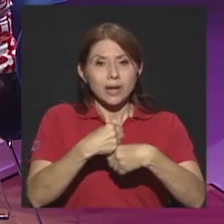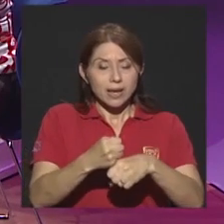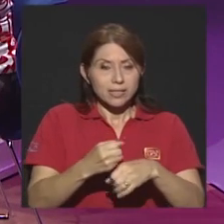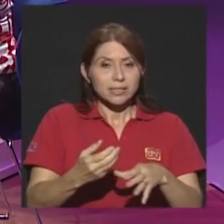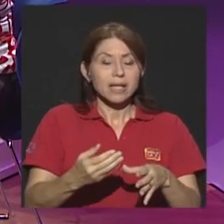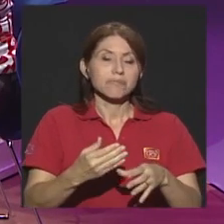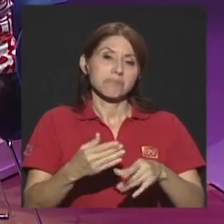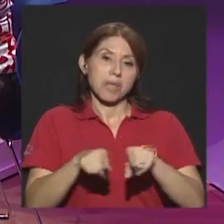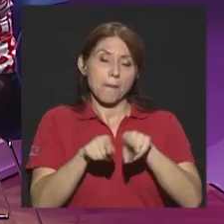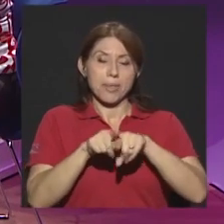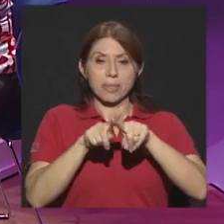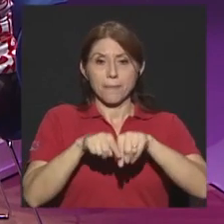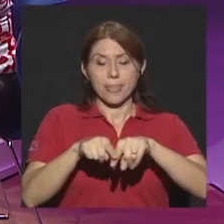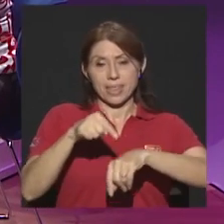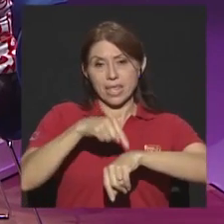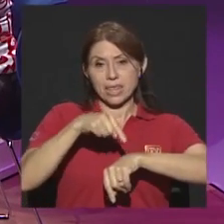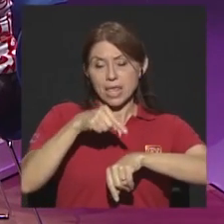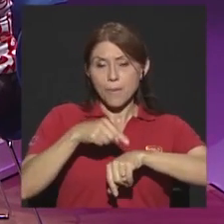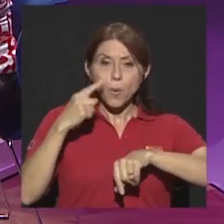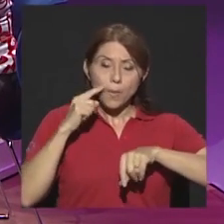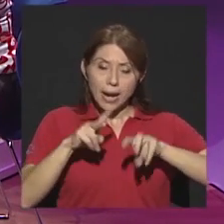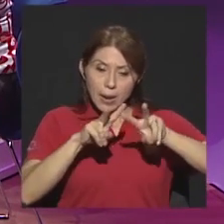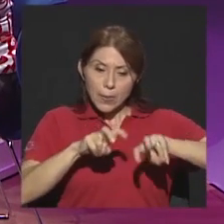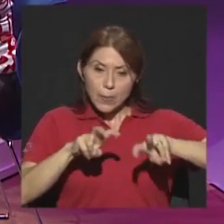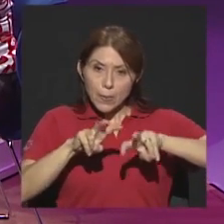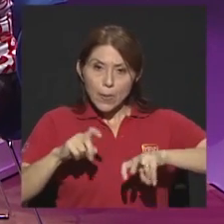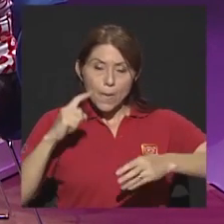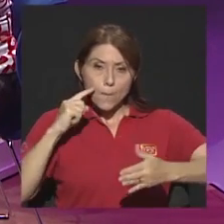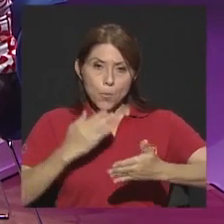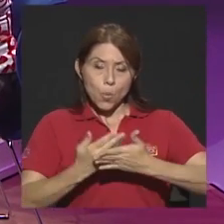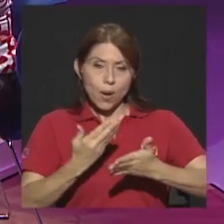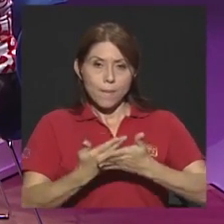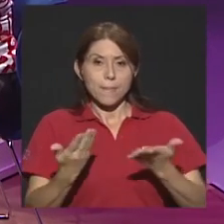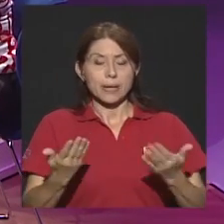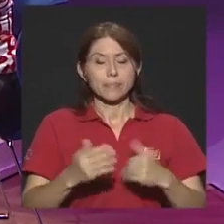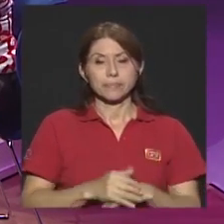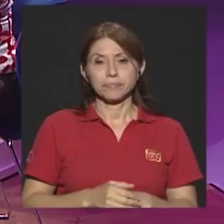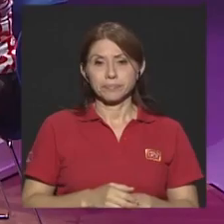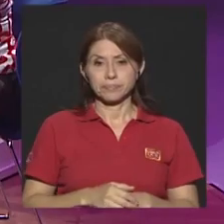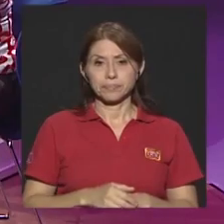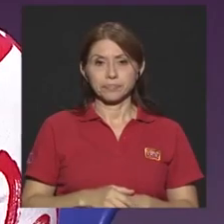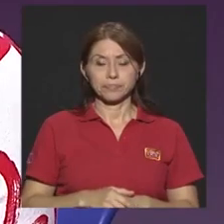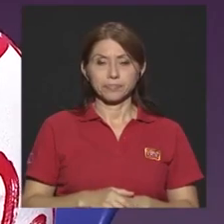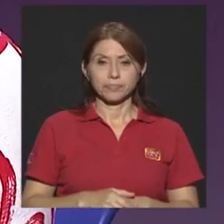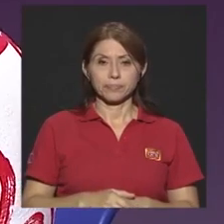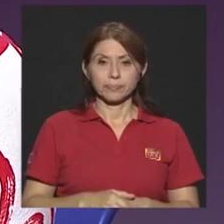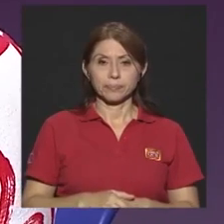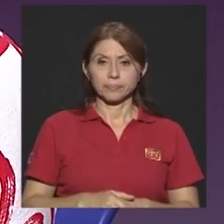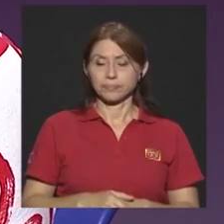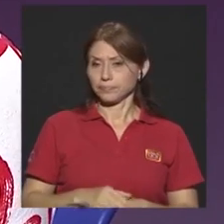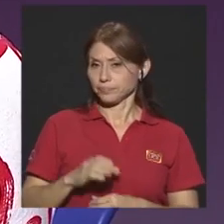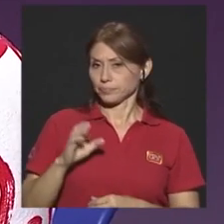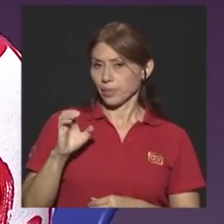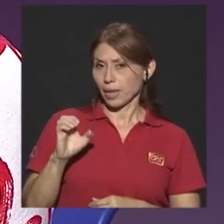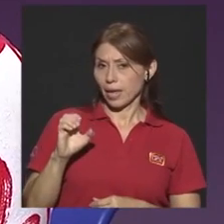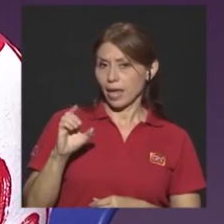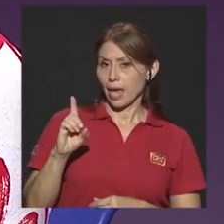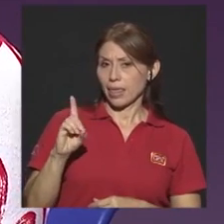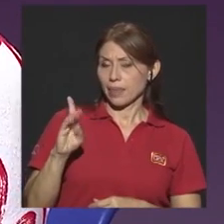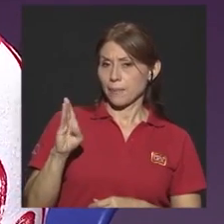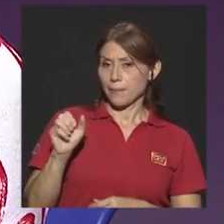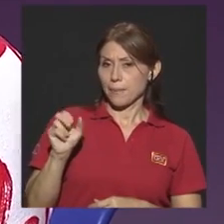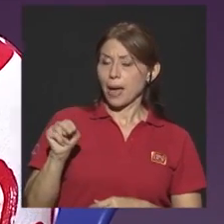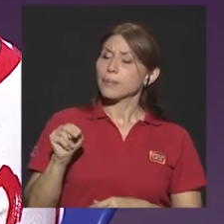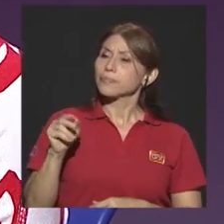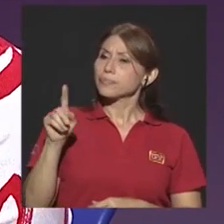demore, ¿verdad?, en valorar, en ser valoradas. Uh-huh. Uh-huh. Ya. Edvan, ¿por qué la red